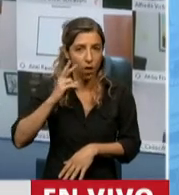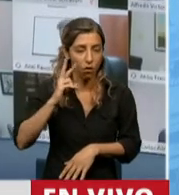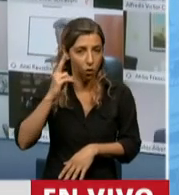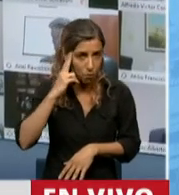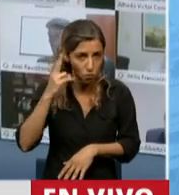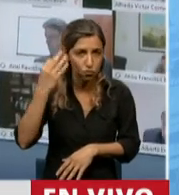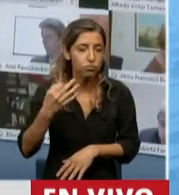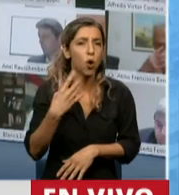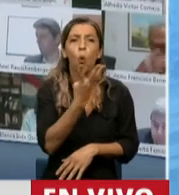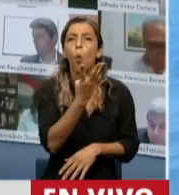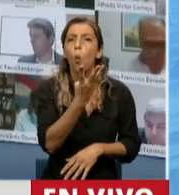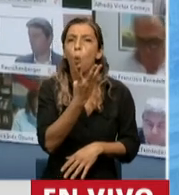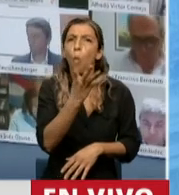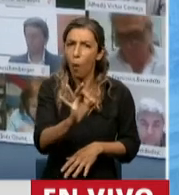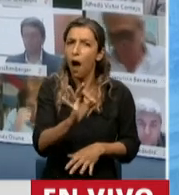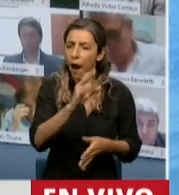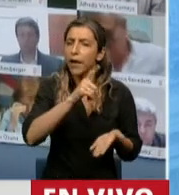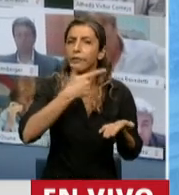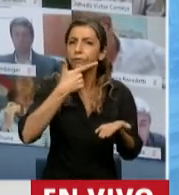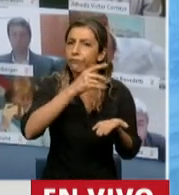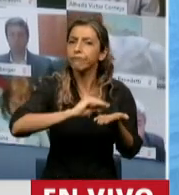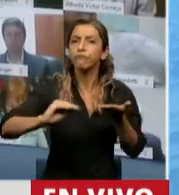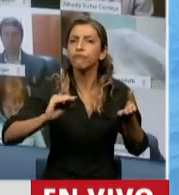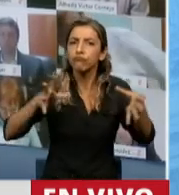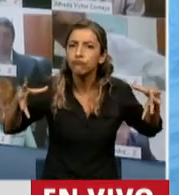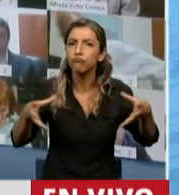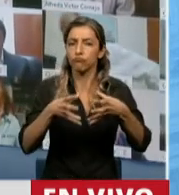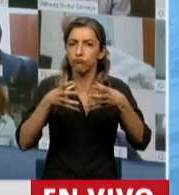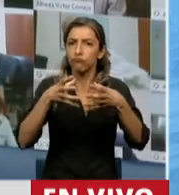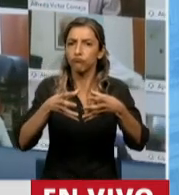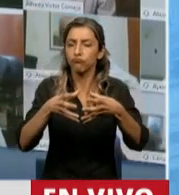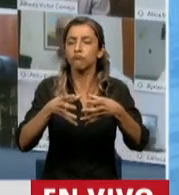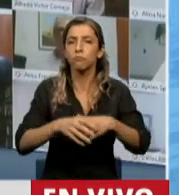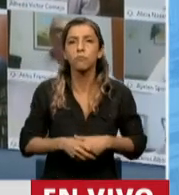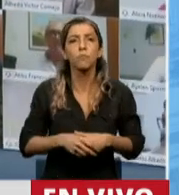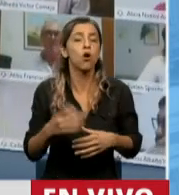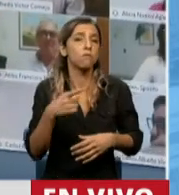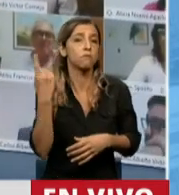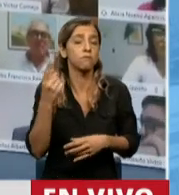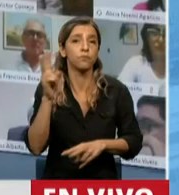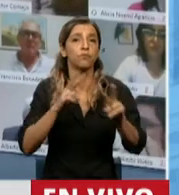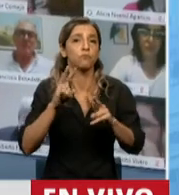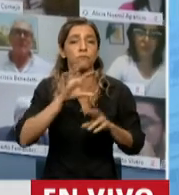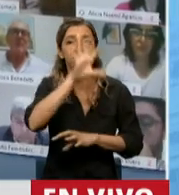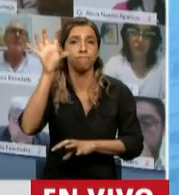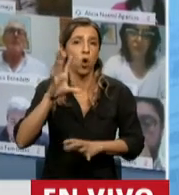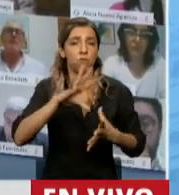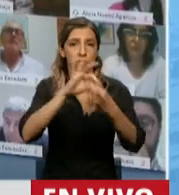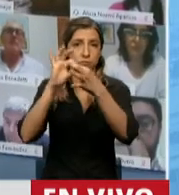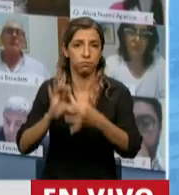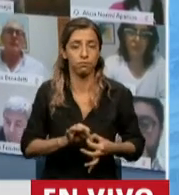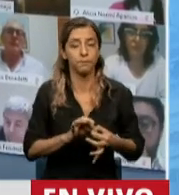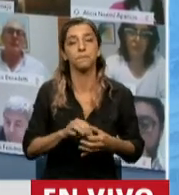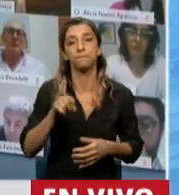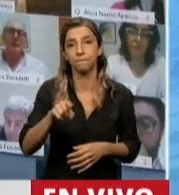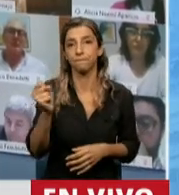40 senadores nacionales, estos tres gobernadores, que en el ejercicio del federalismo, que no es una bandera que se